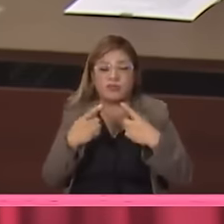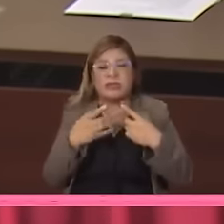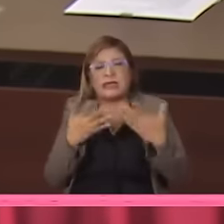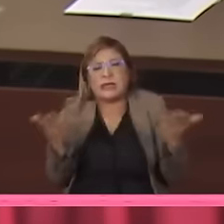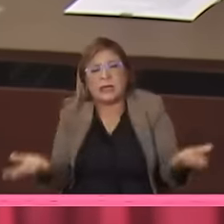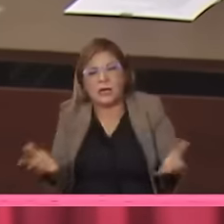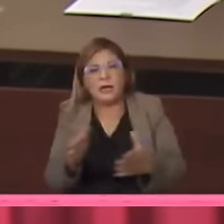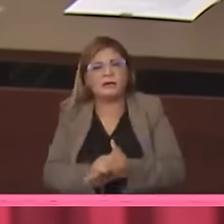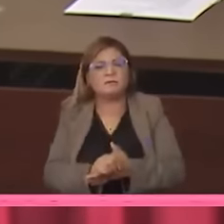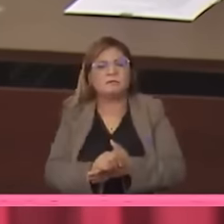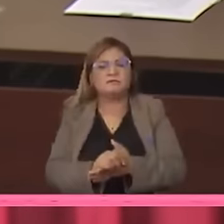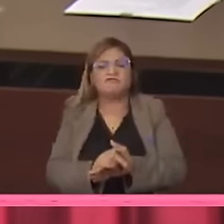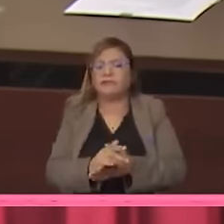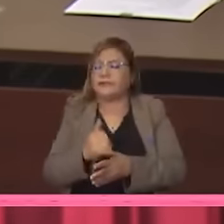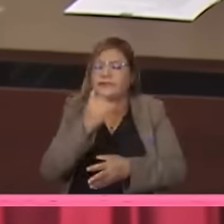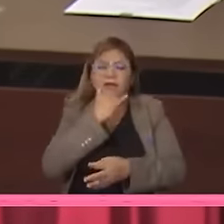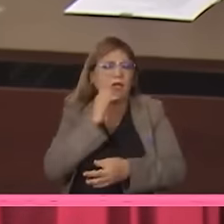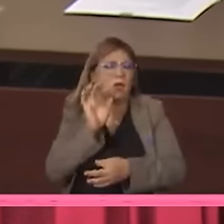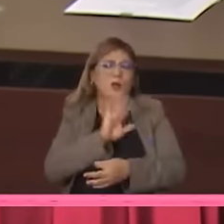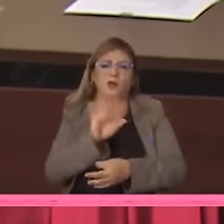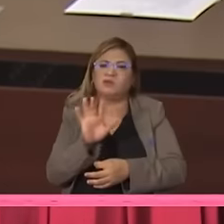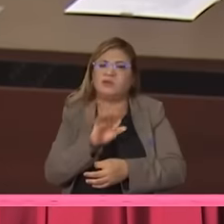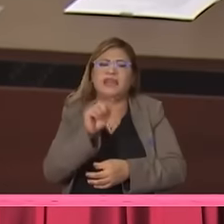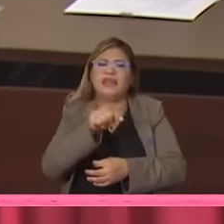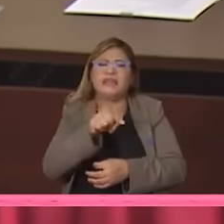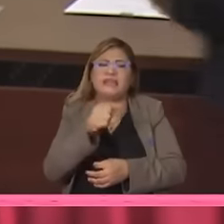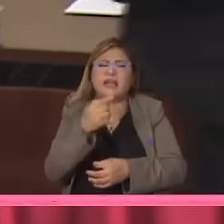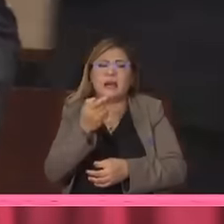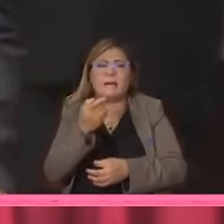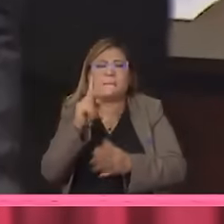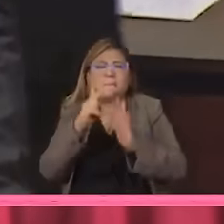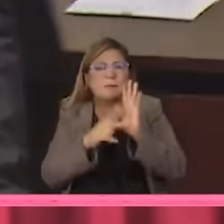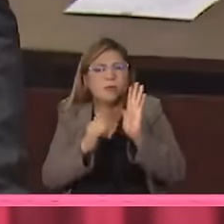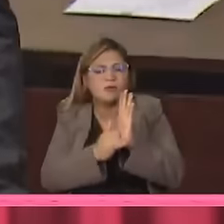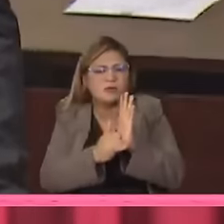pleno evaluar este proyecto como un proyecto trivial.